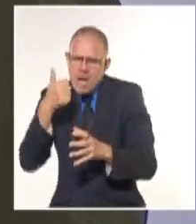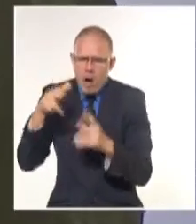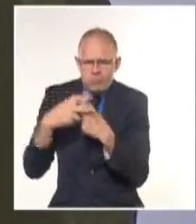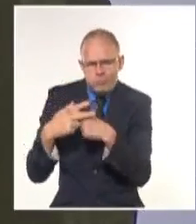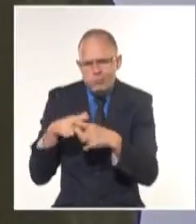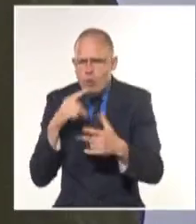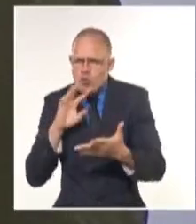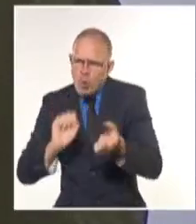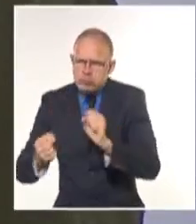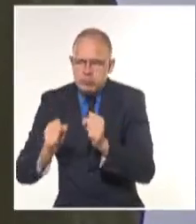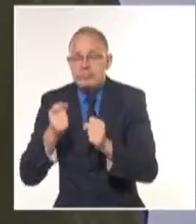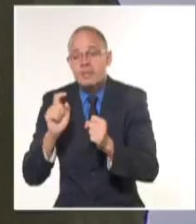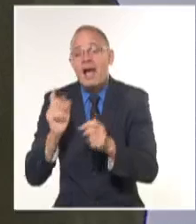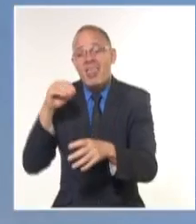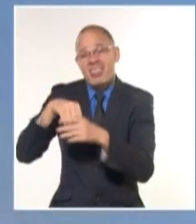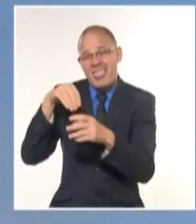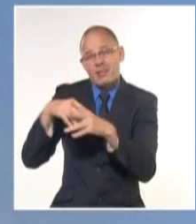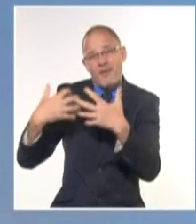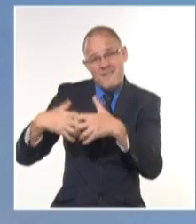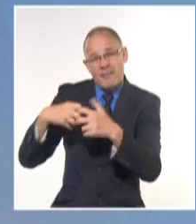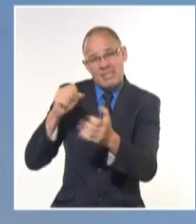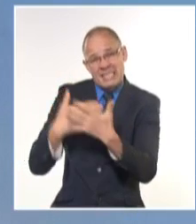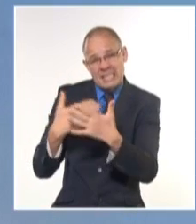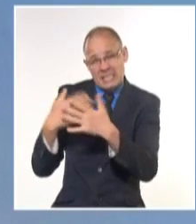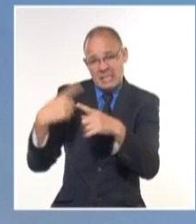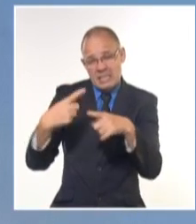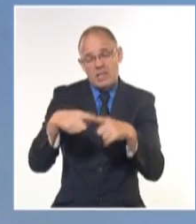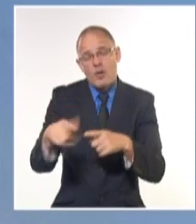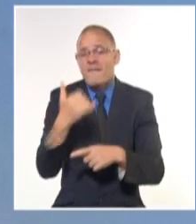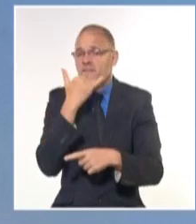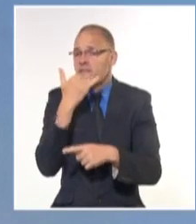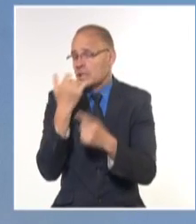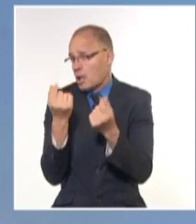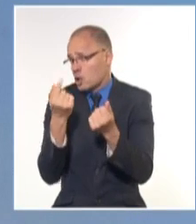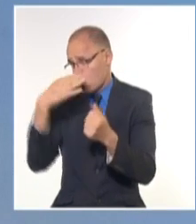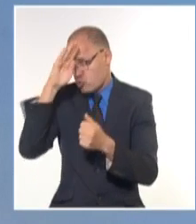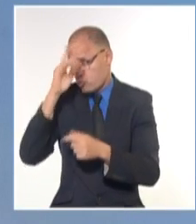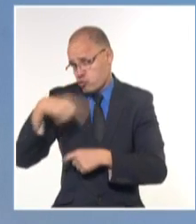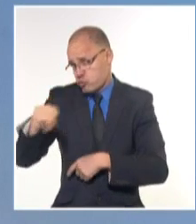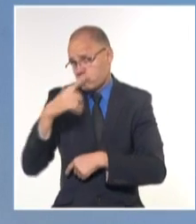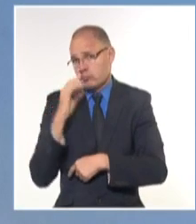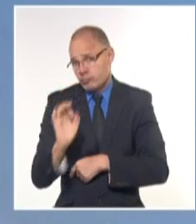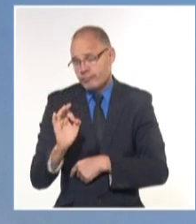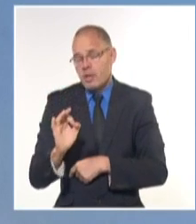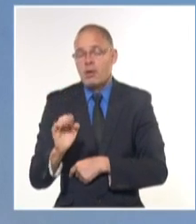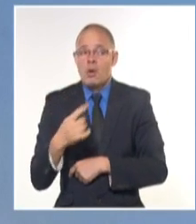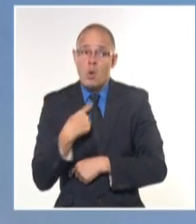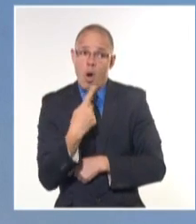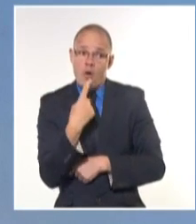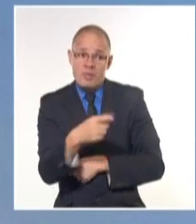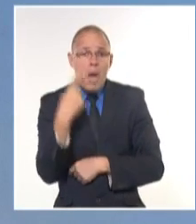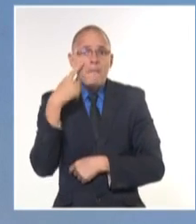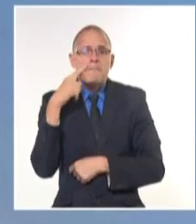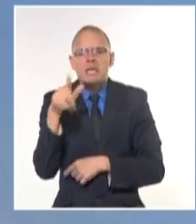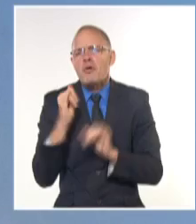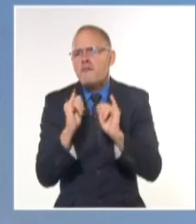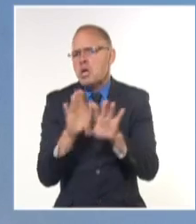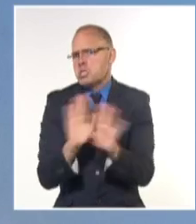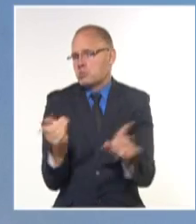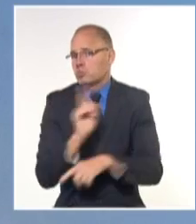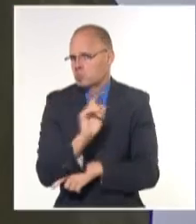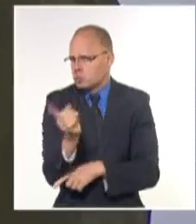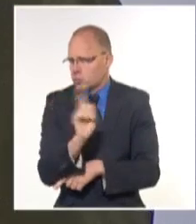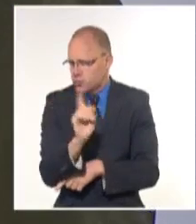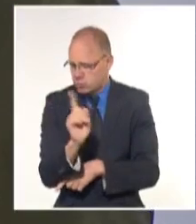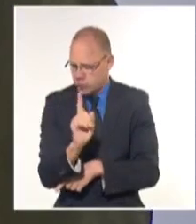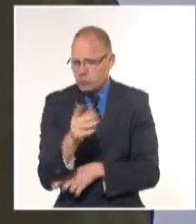corrupción administrativa o de delitos que impactan contra la economía. Y vale aclarar que no es solo un evento informativo, sí, que